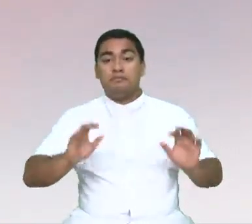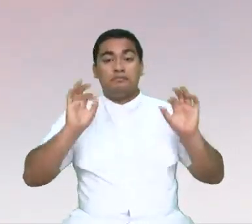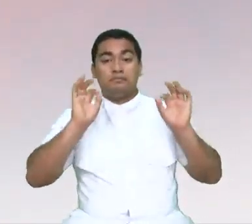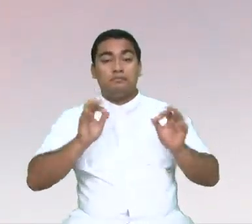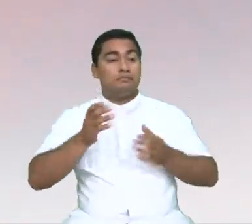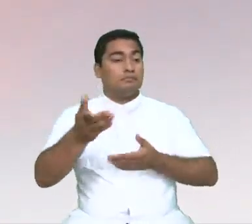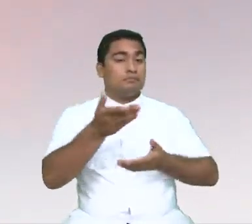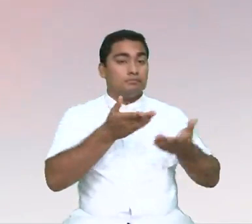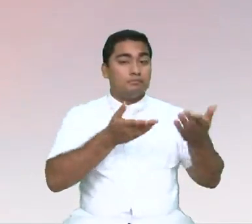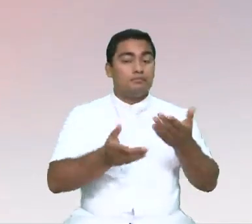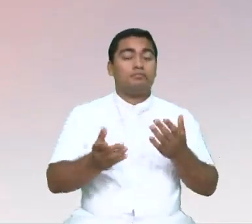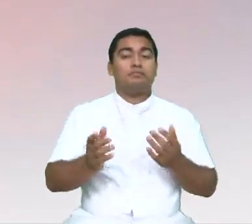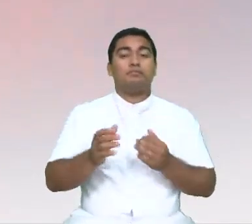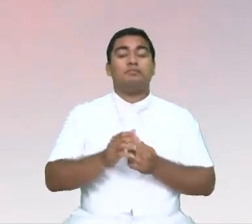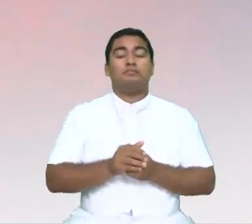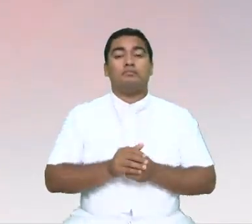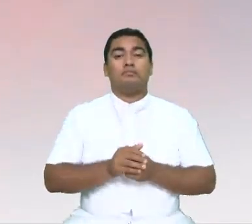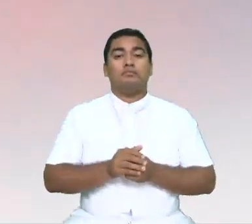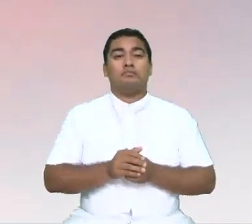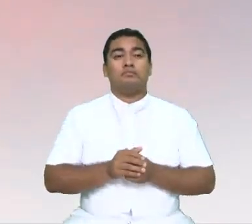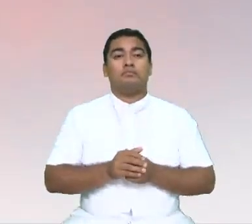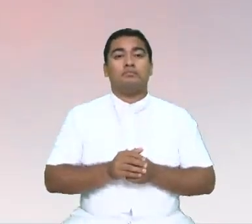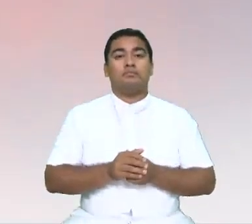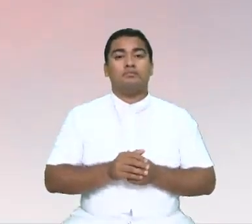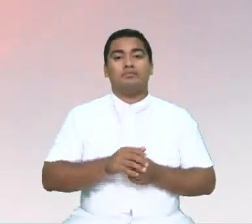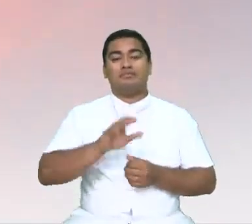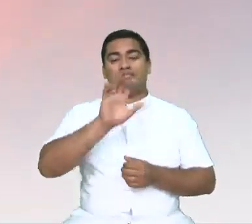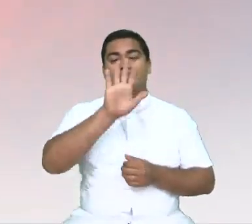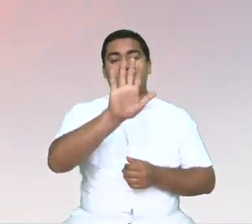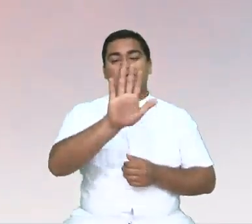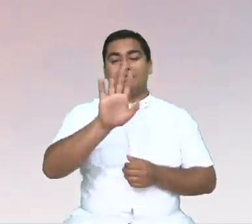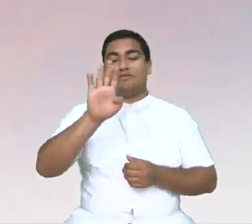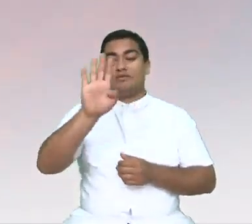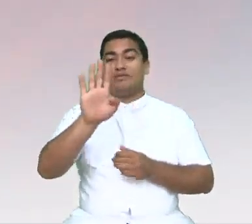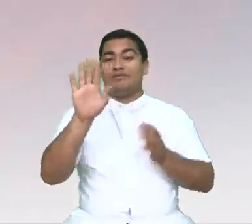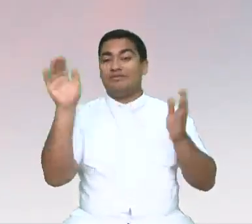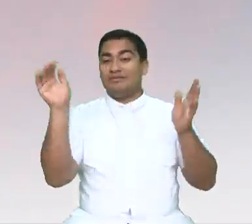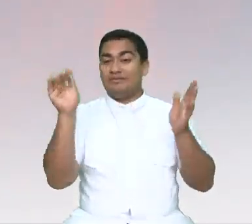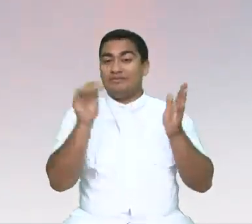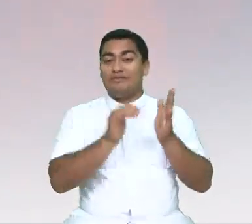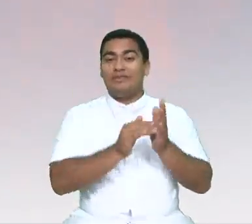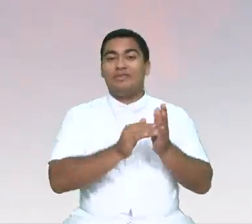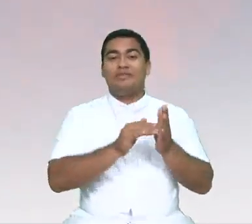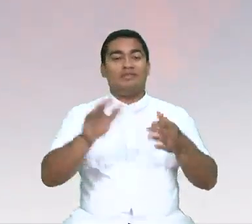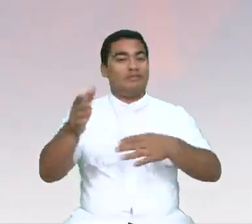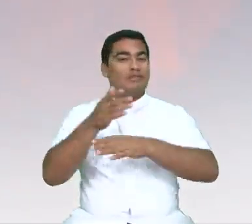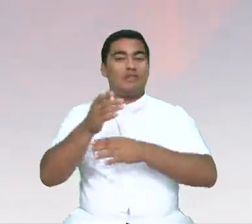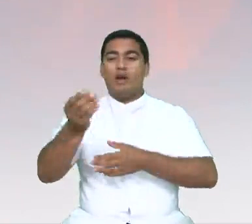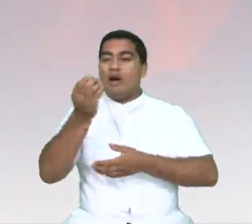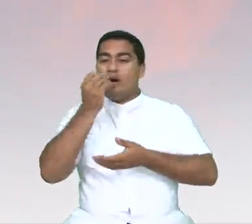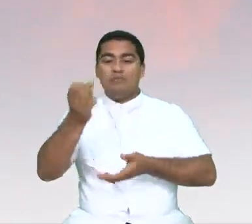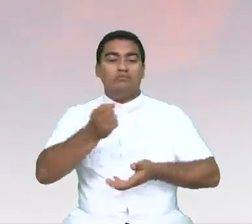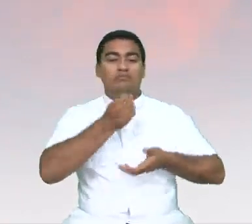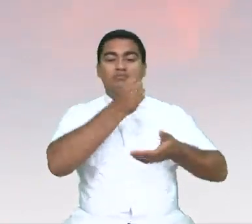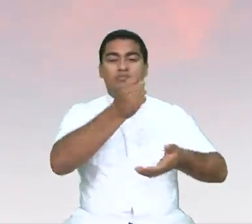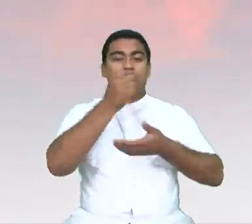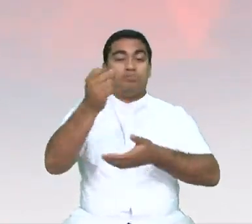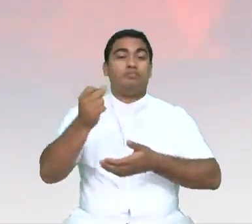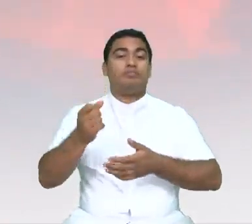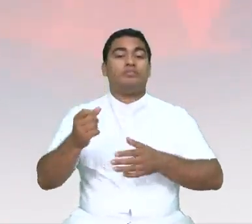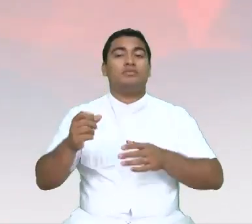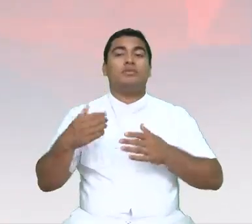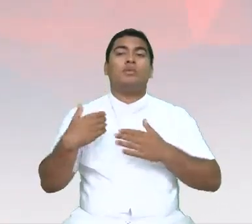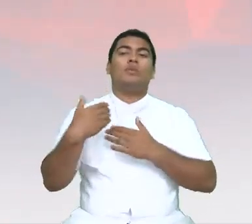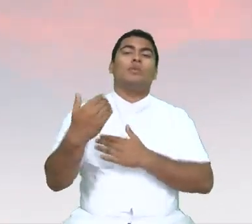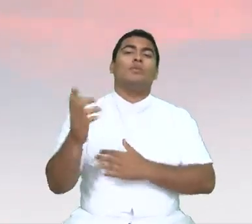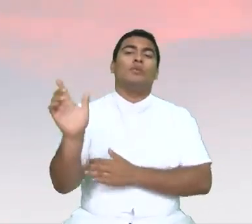como centro. Estamos distribuyendo 54.000 paquetes solidarios en todo el país a partir de